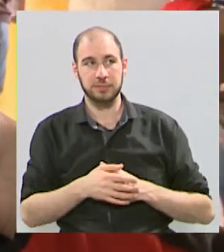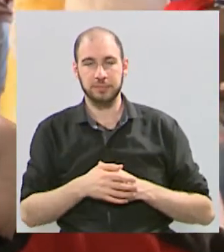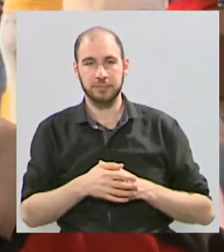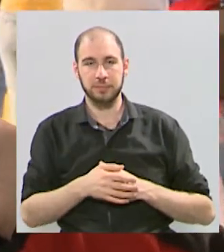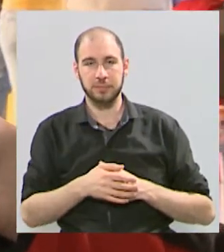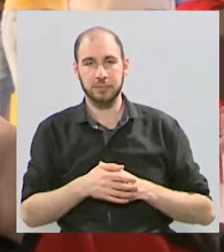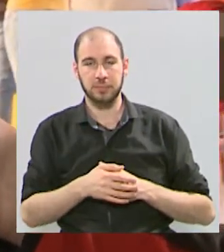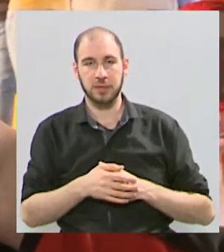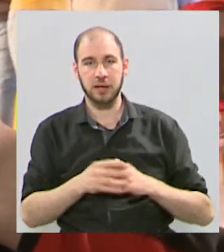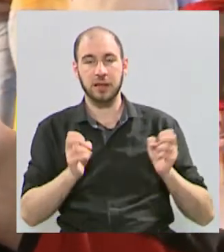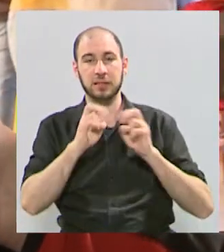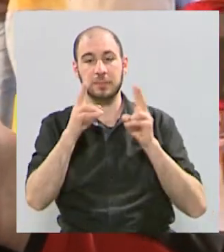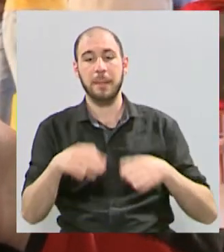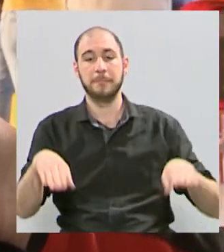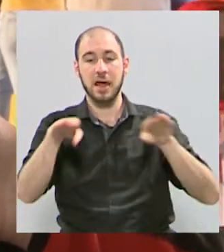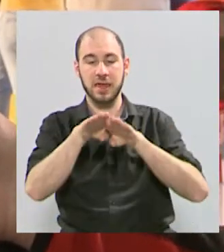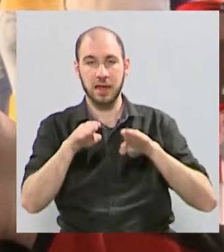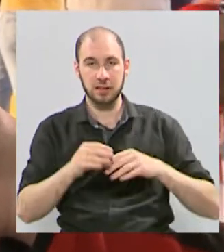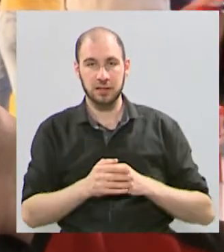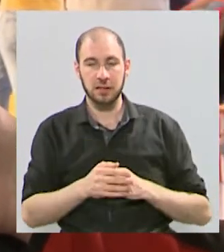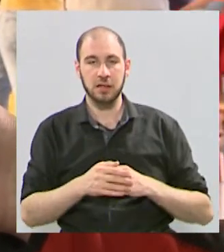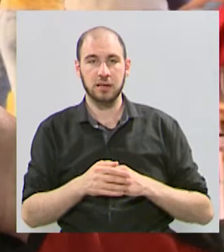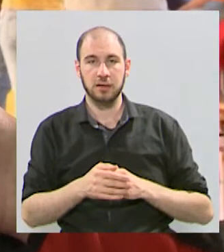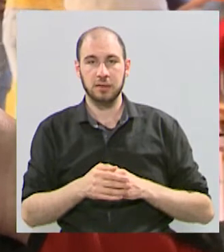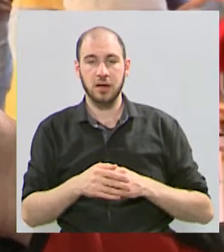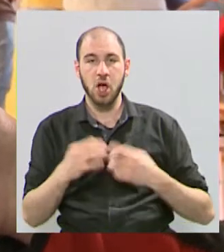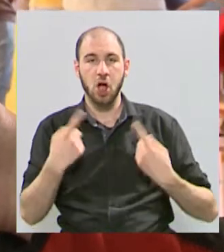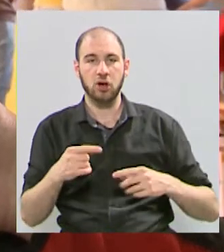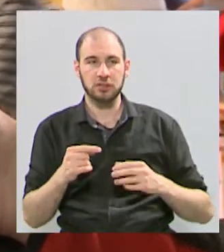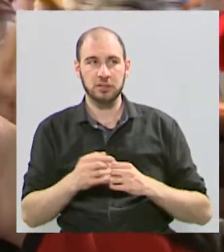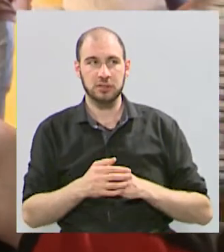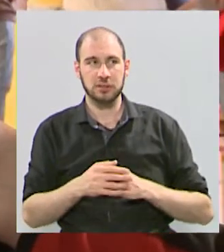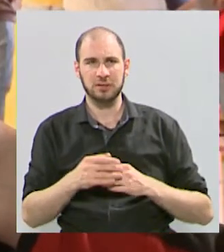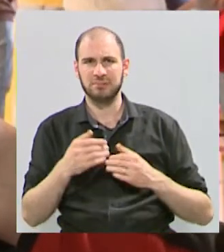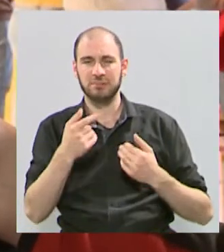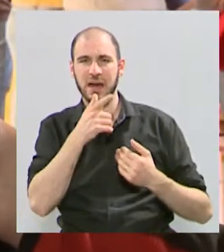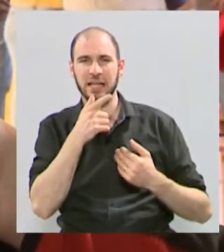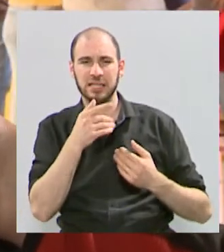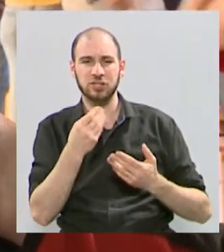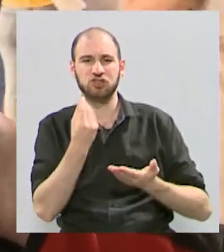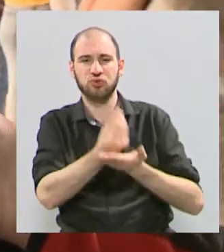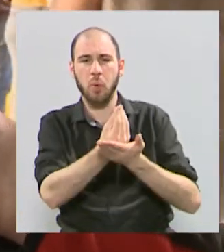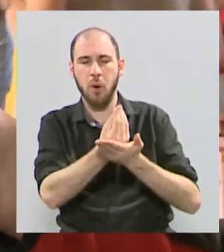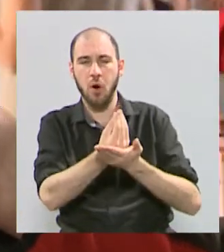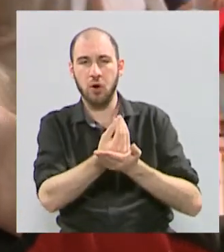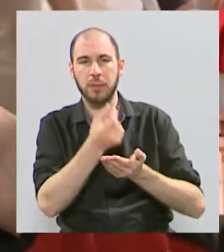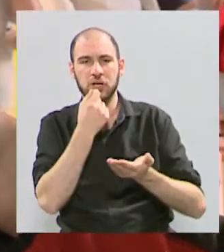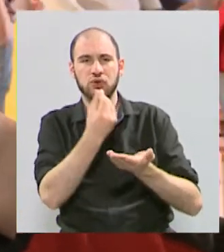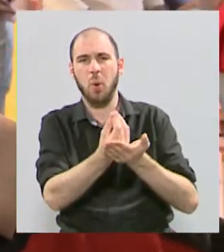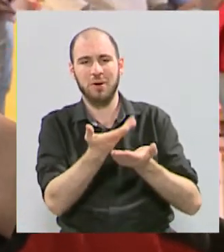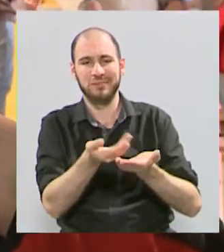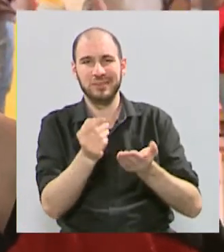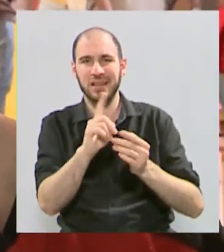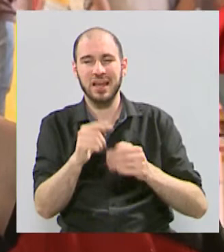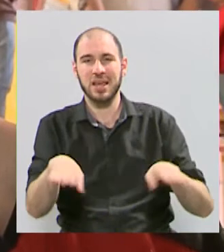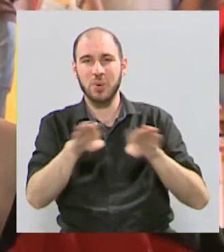que la cuestión de la paridad de género no es algo que se deba, considerar como un cupo. Creo que un cupo no hace